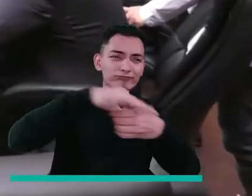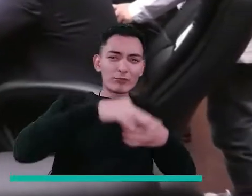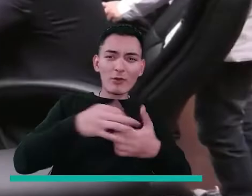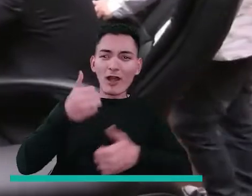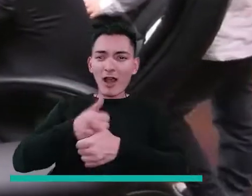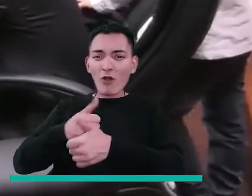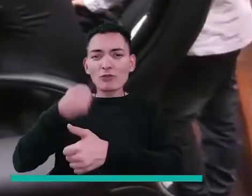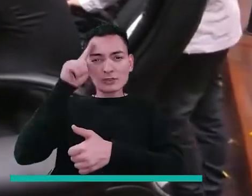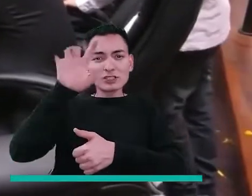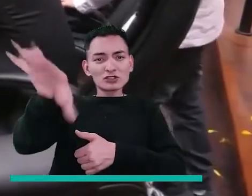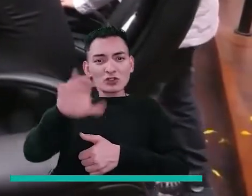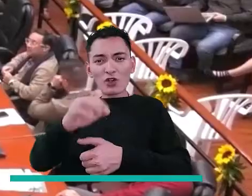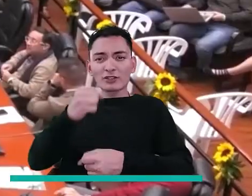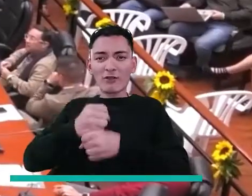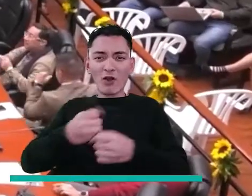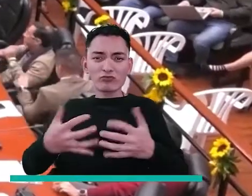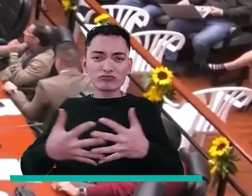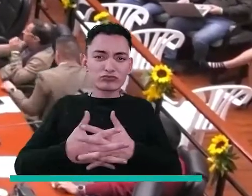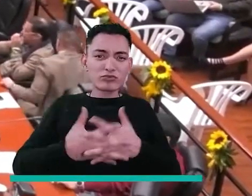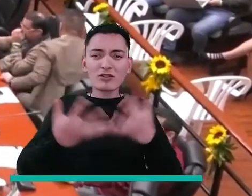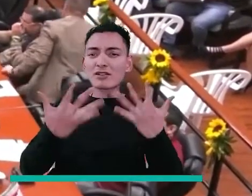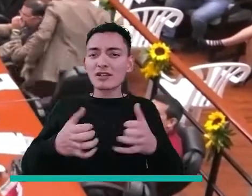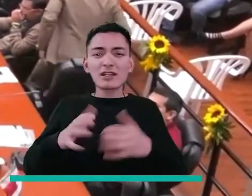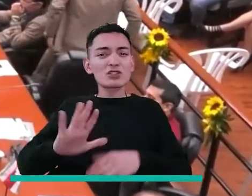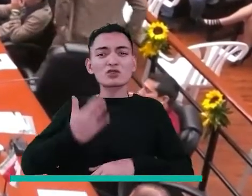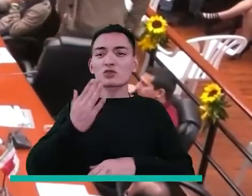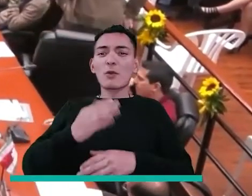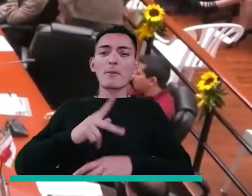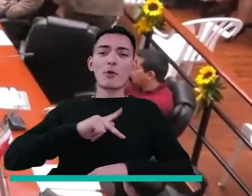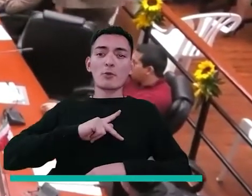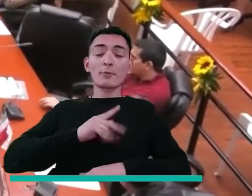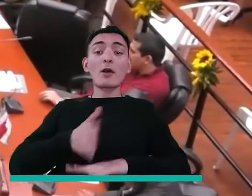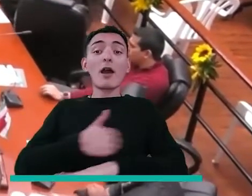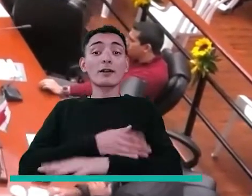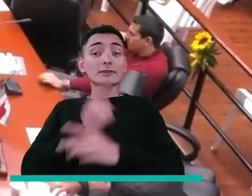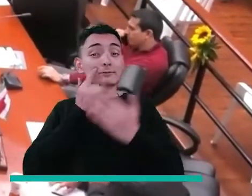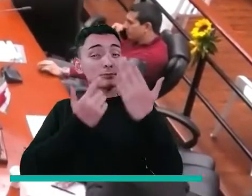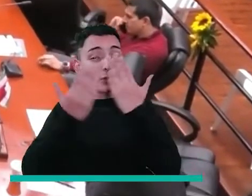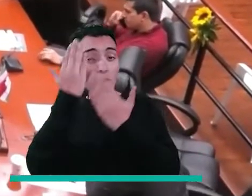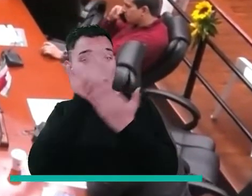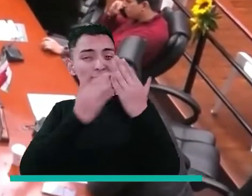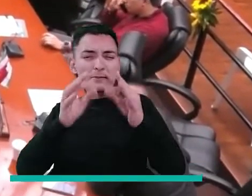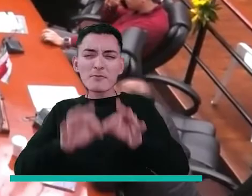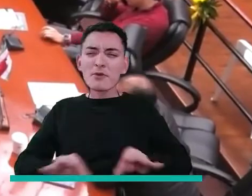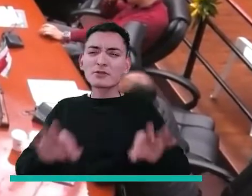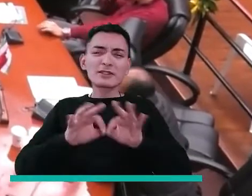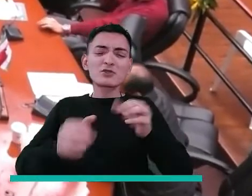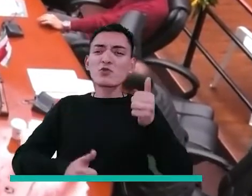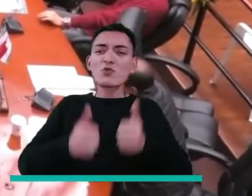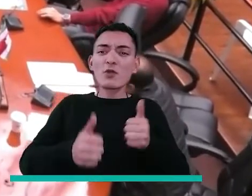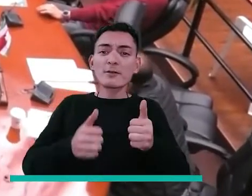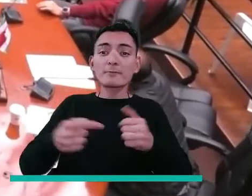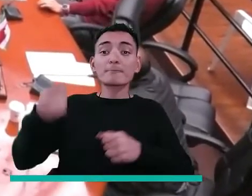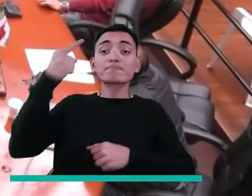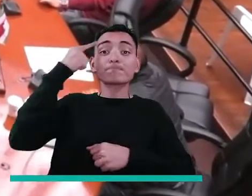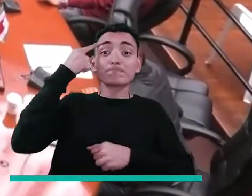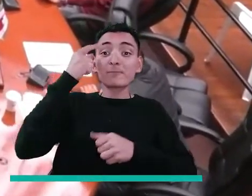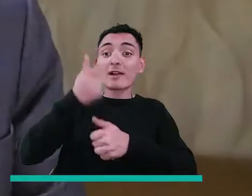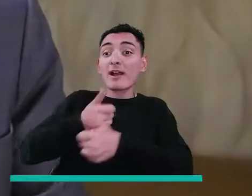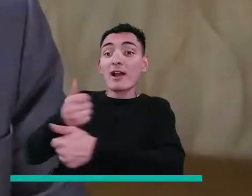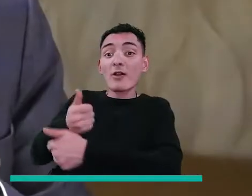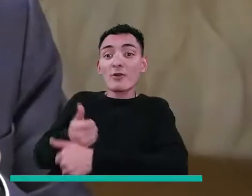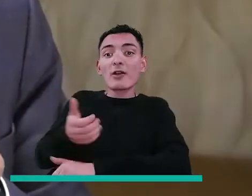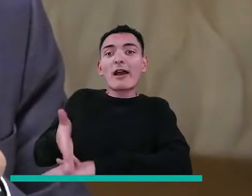pancada tendrá su candidato, tendrá su trabajo por hacer, pero donde les he hecho la reflexión de que en última lo más importante es siempre